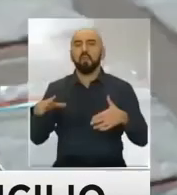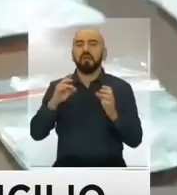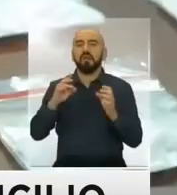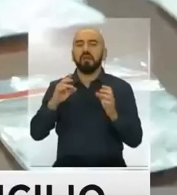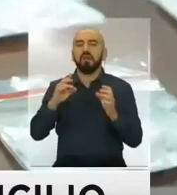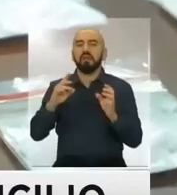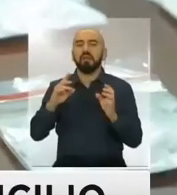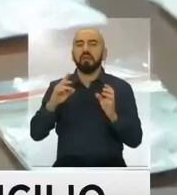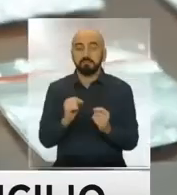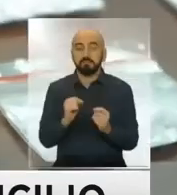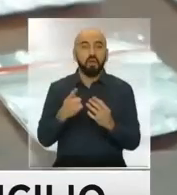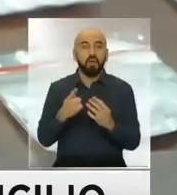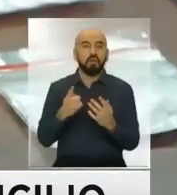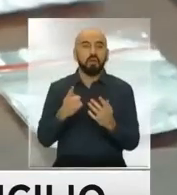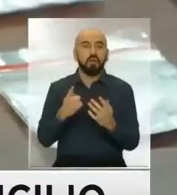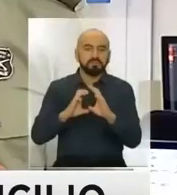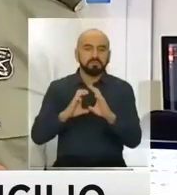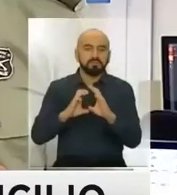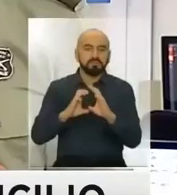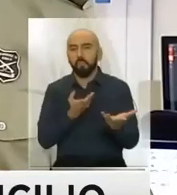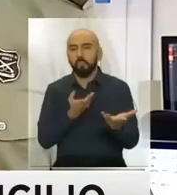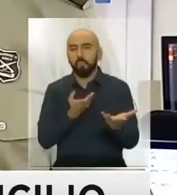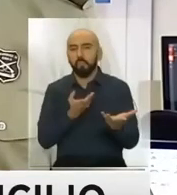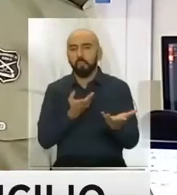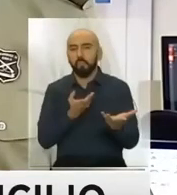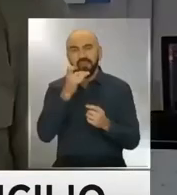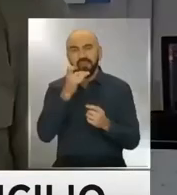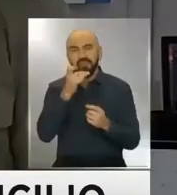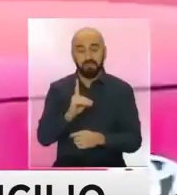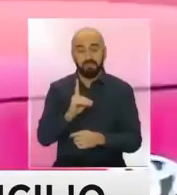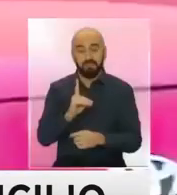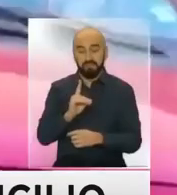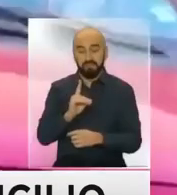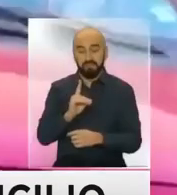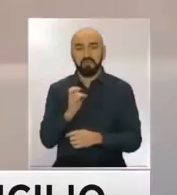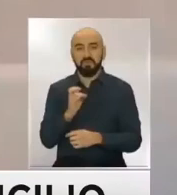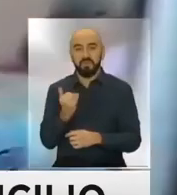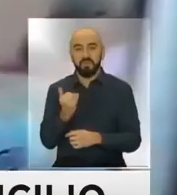comunicacional, o popularmente lo denominamos como el delivery de la droga.